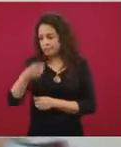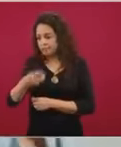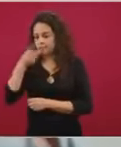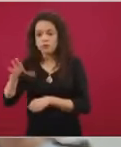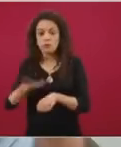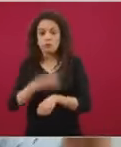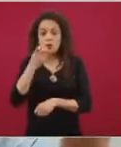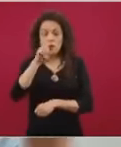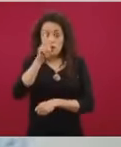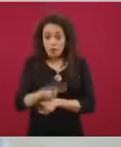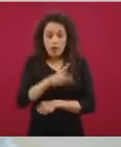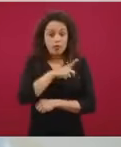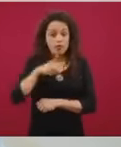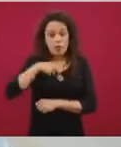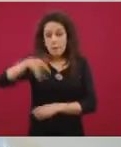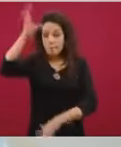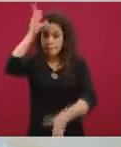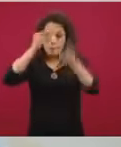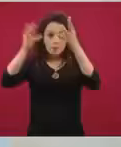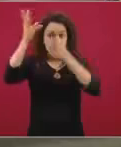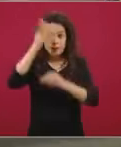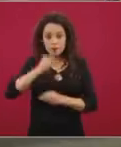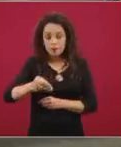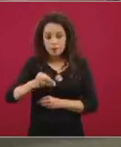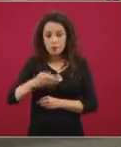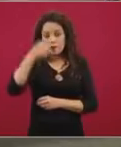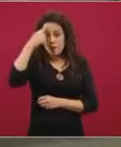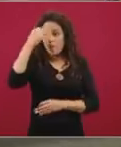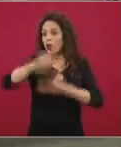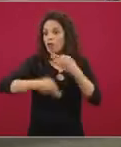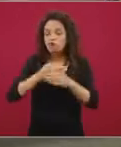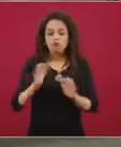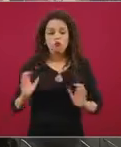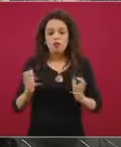ser transversal a todo lo que hagamos.